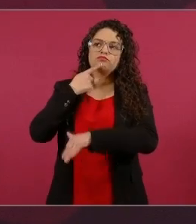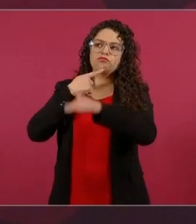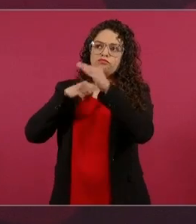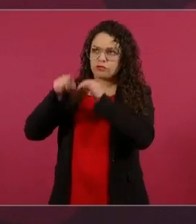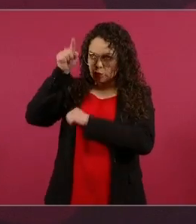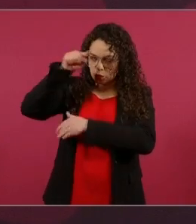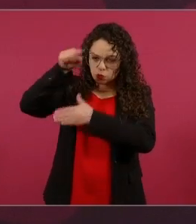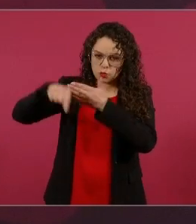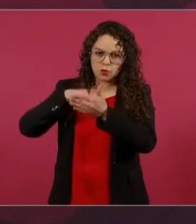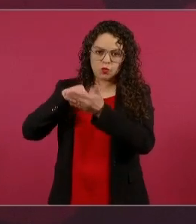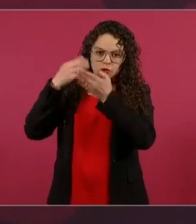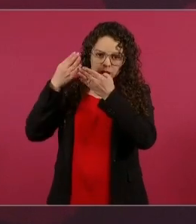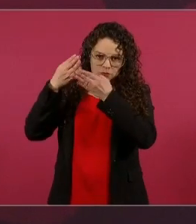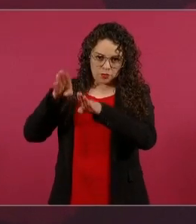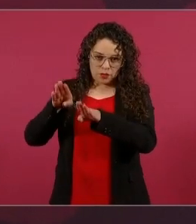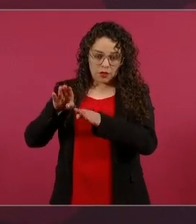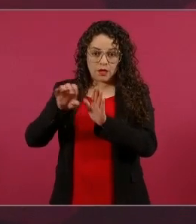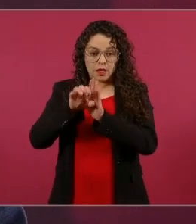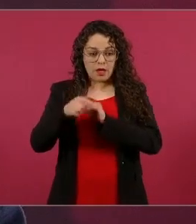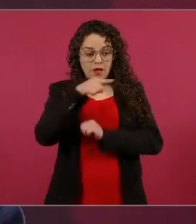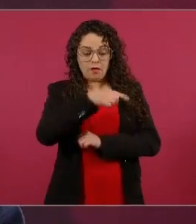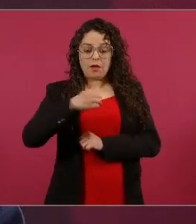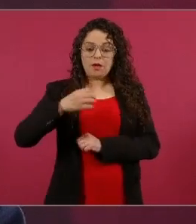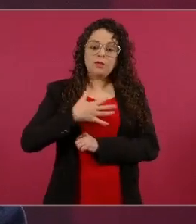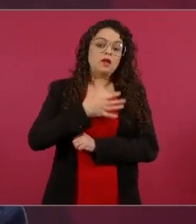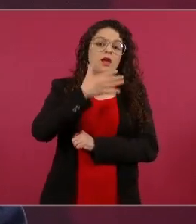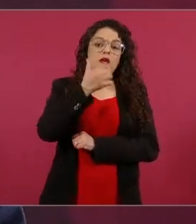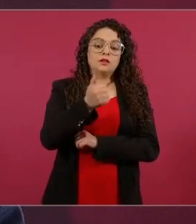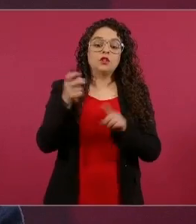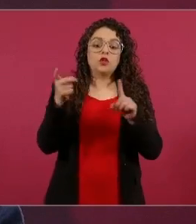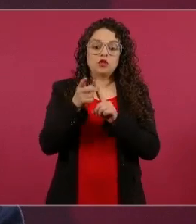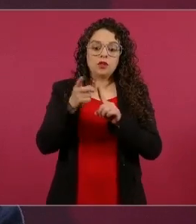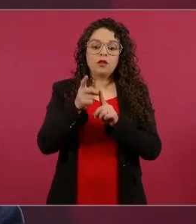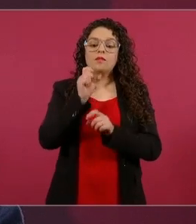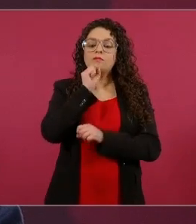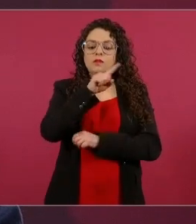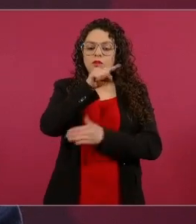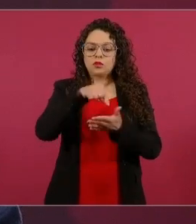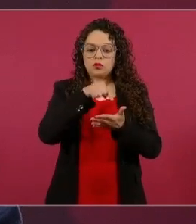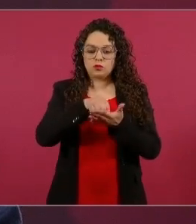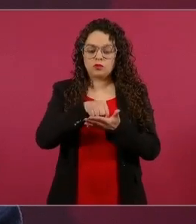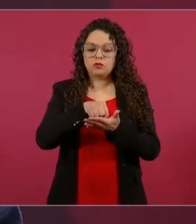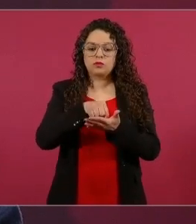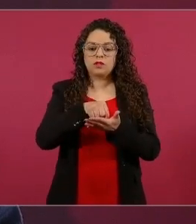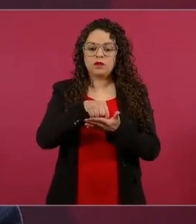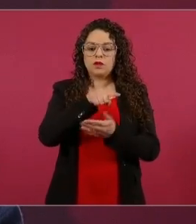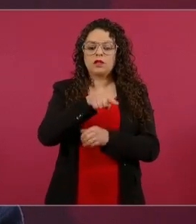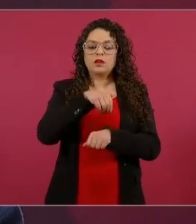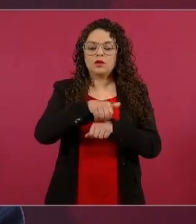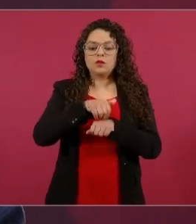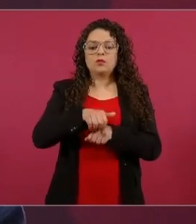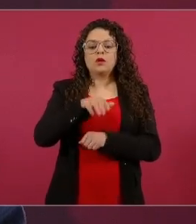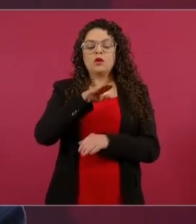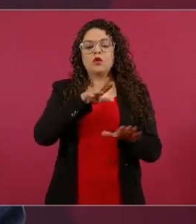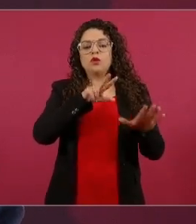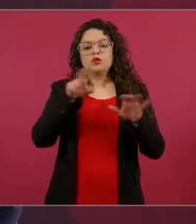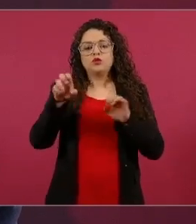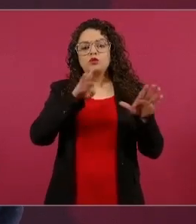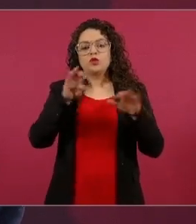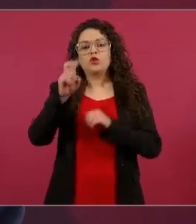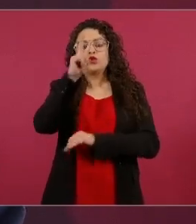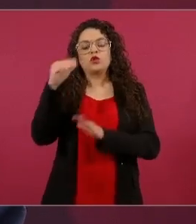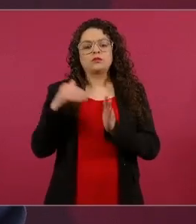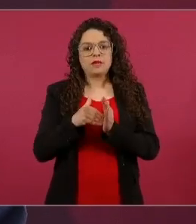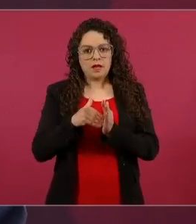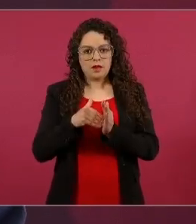el caso del banco del bienestar pueden hacer la denuncia en el banco del bienestar en el número 800 92000 en caso de